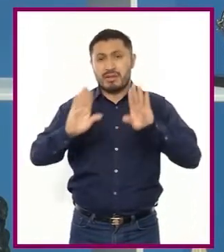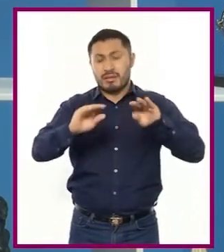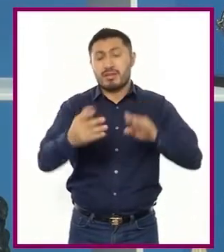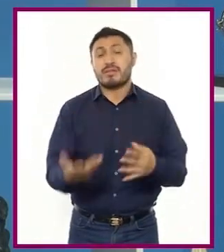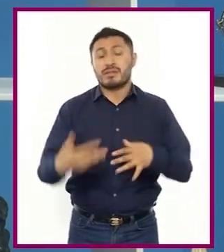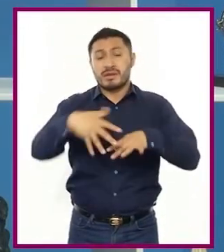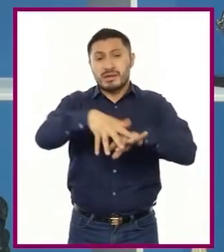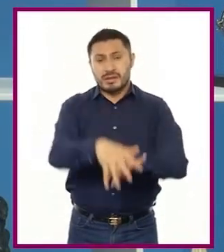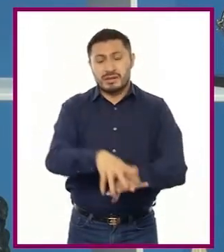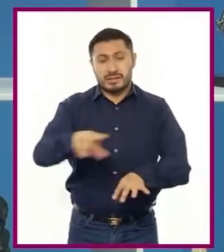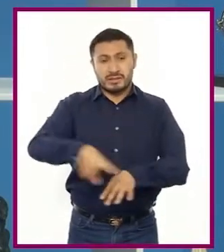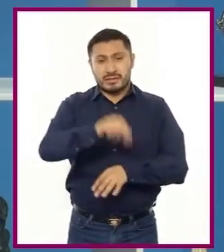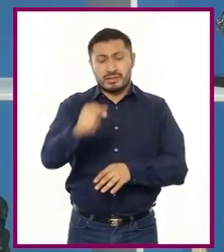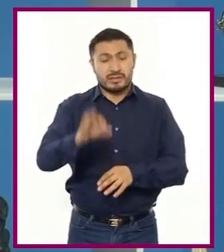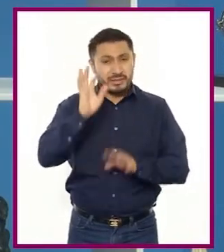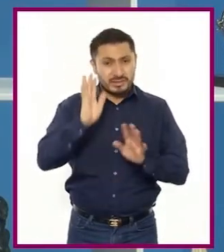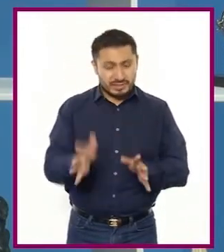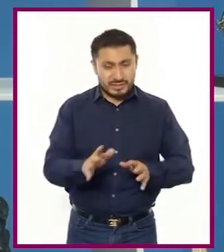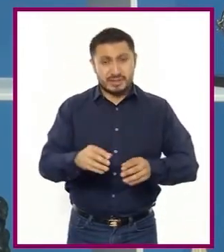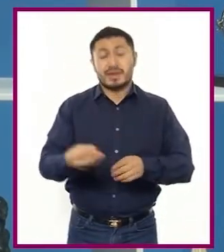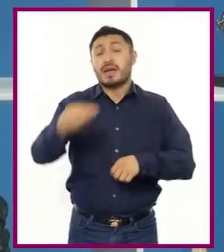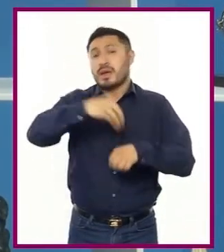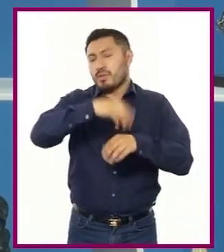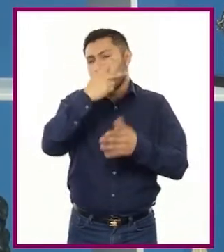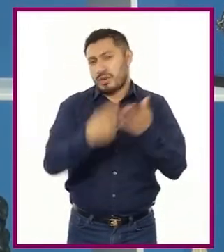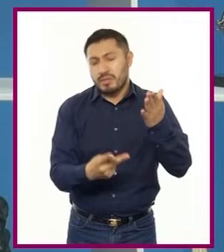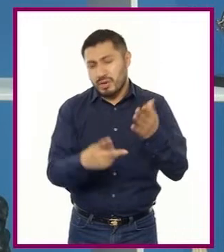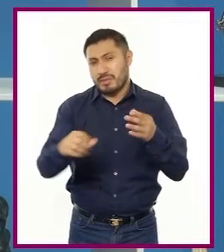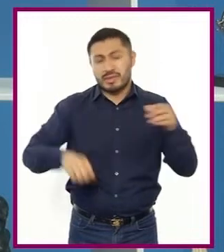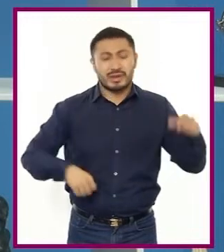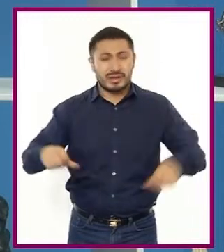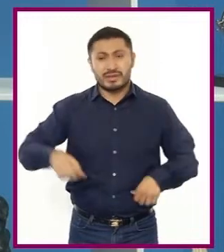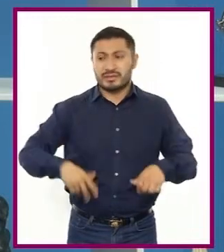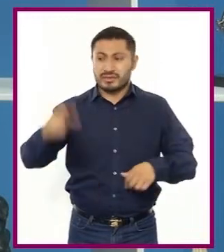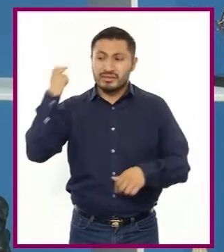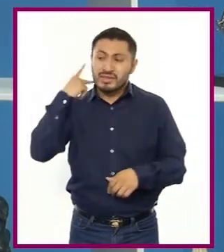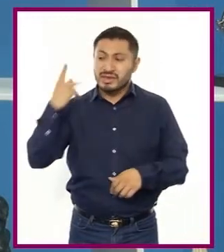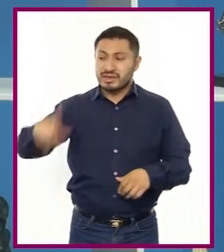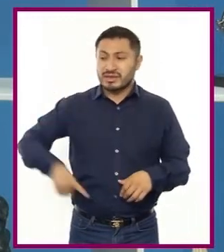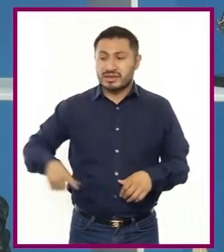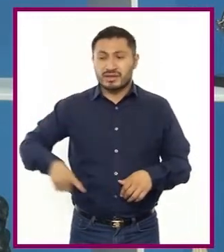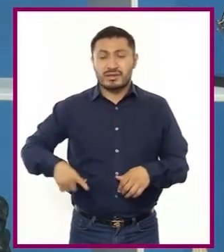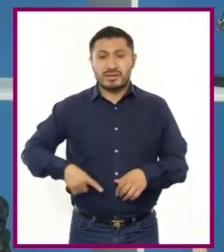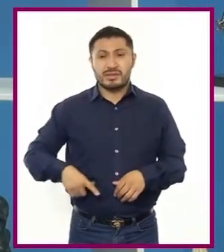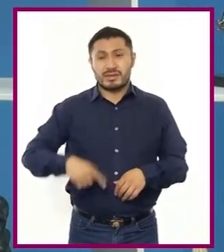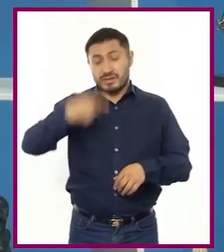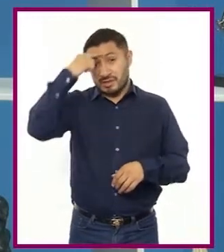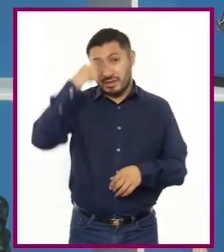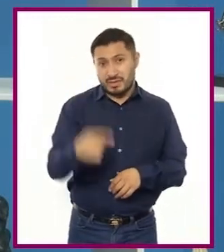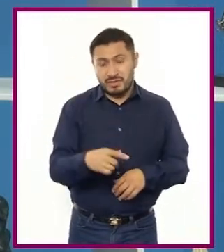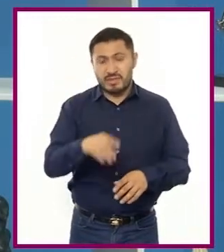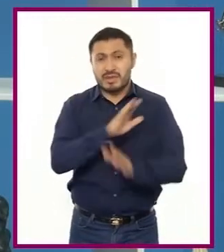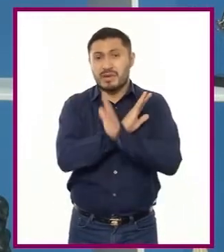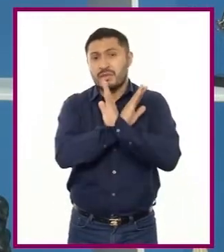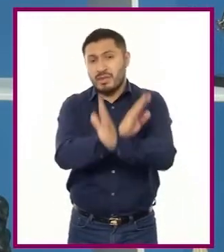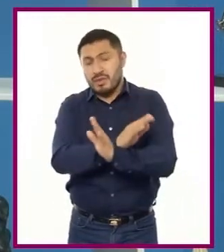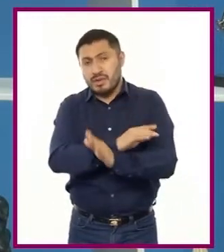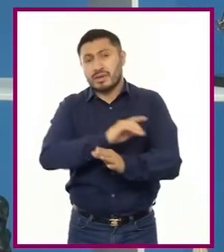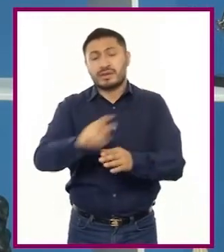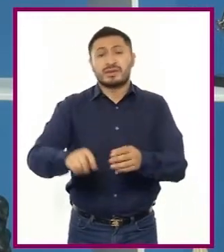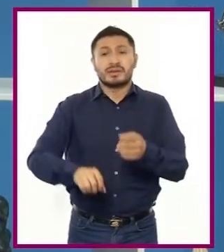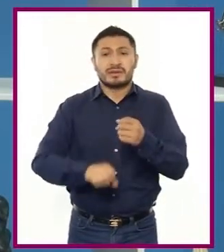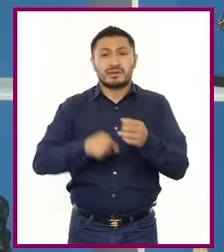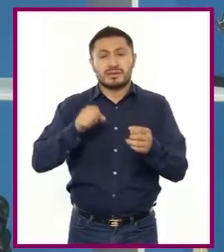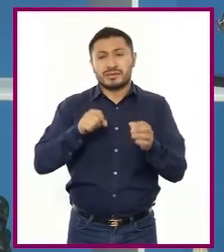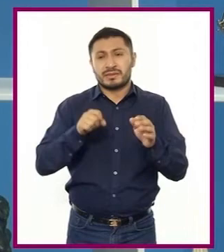la necesidad de implementar programas y acciones de política gubernamental dirigidos a la prevención del delito en